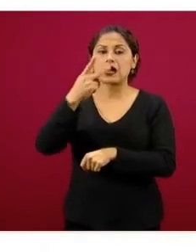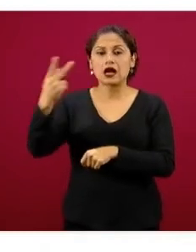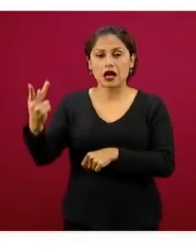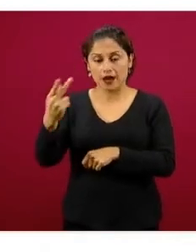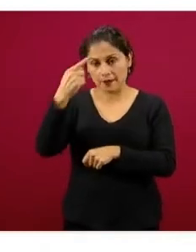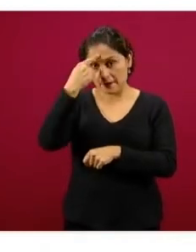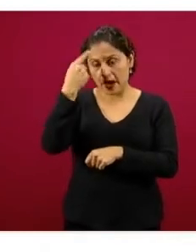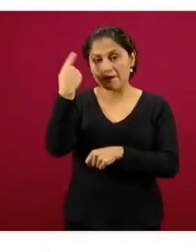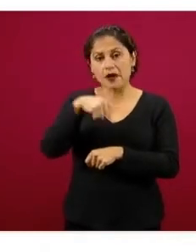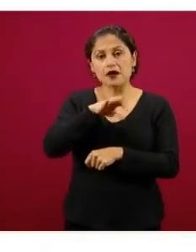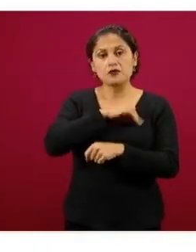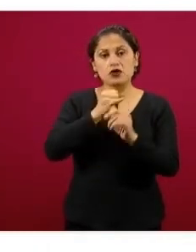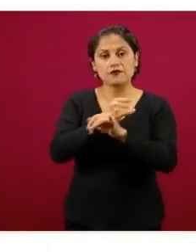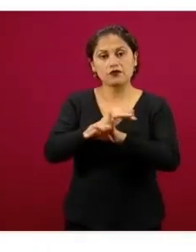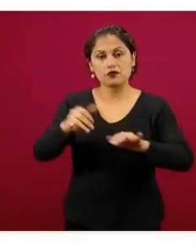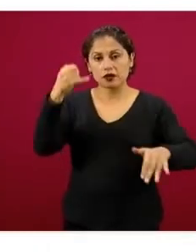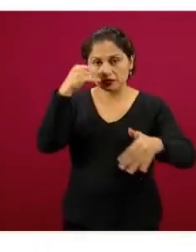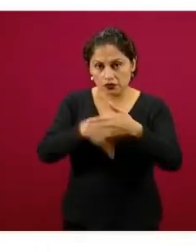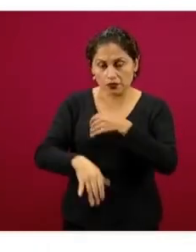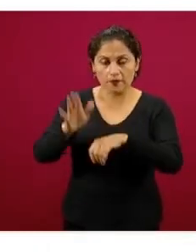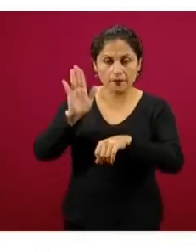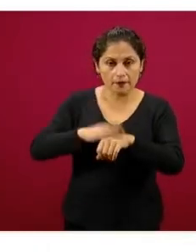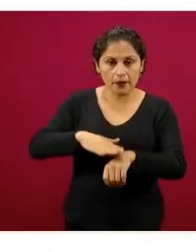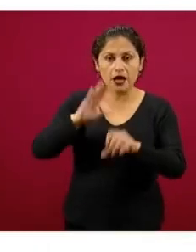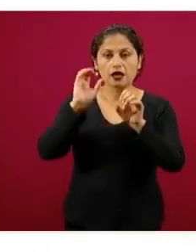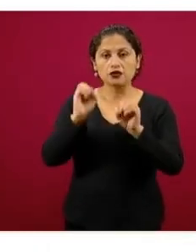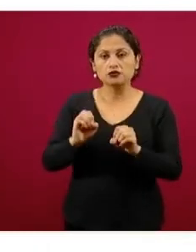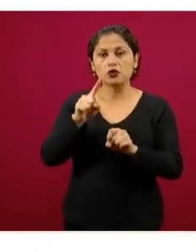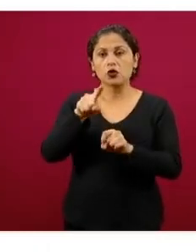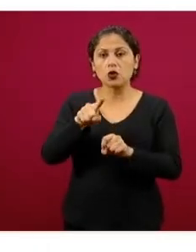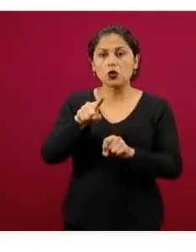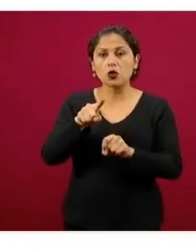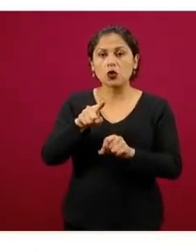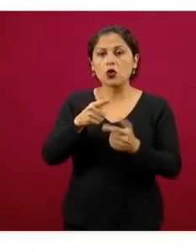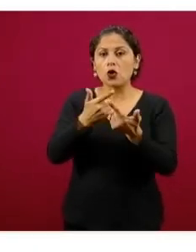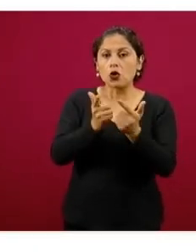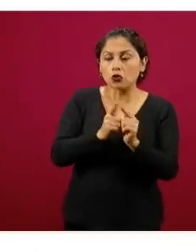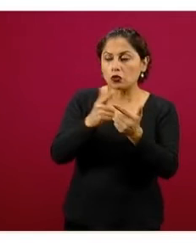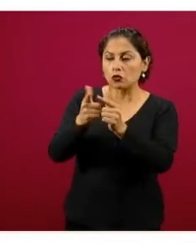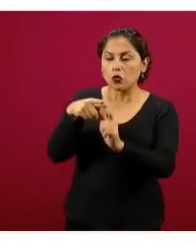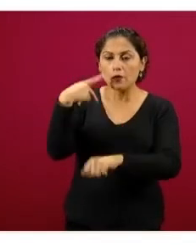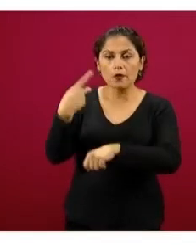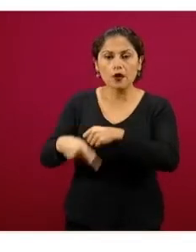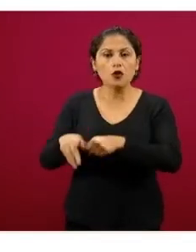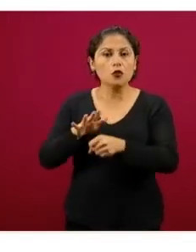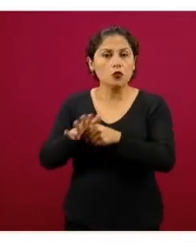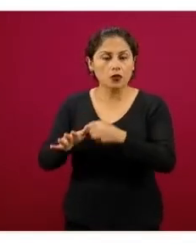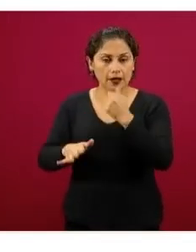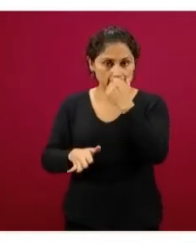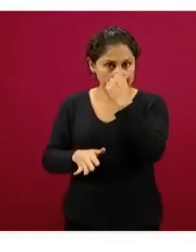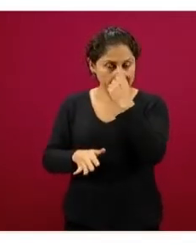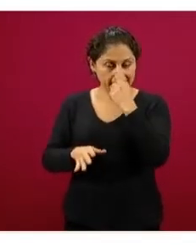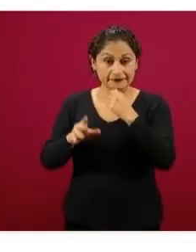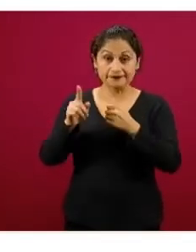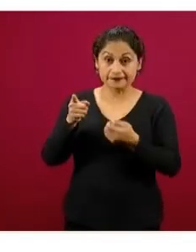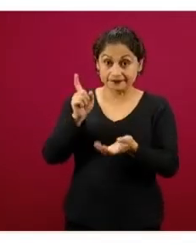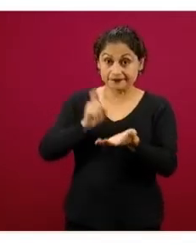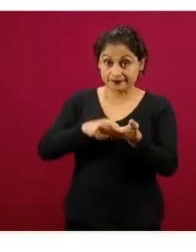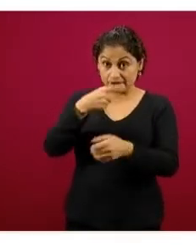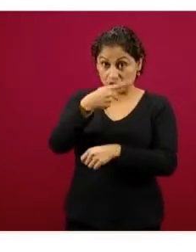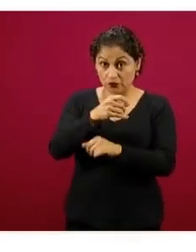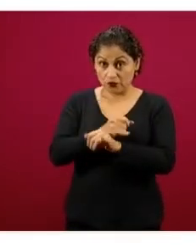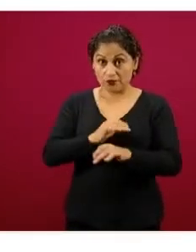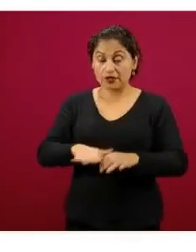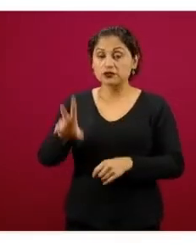tener más información, para saber cuáles son los grupos de mayor riesgo. El 30% padece obesidad,